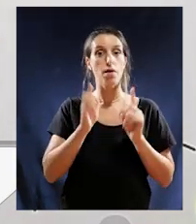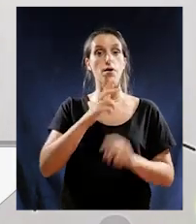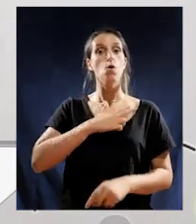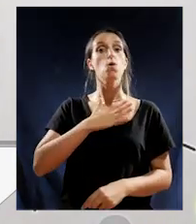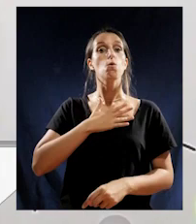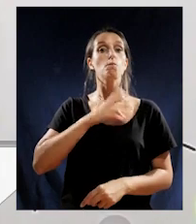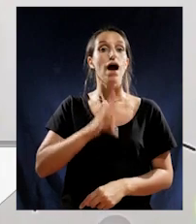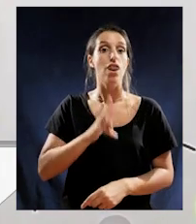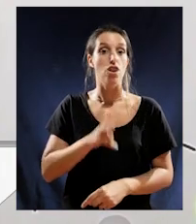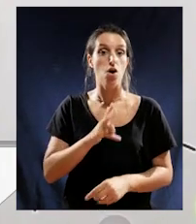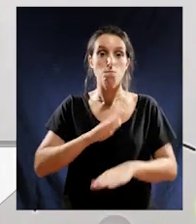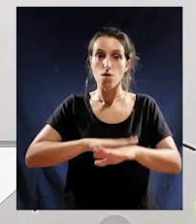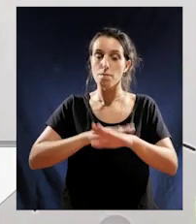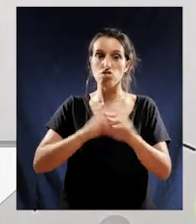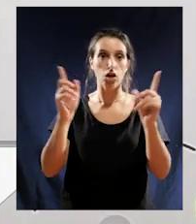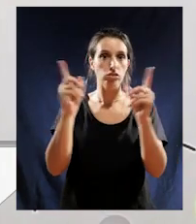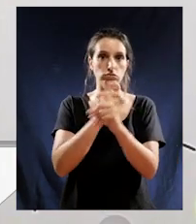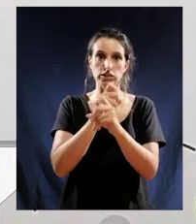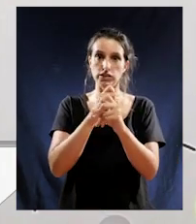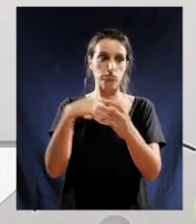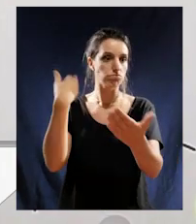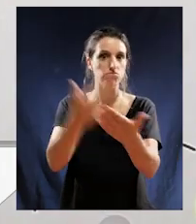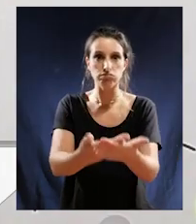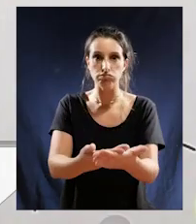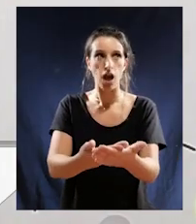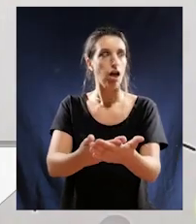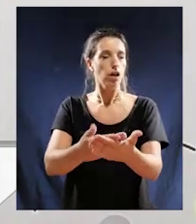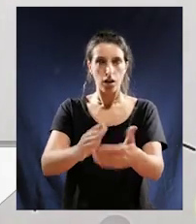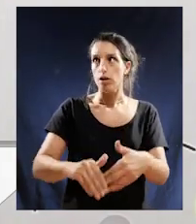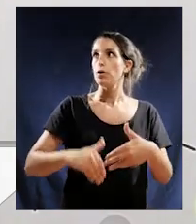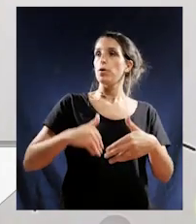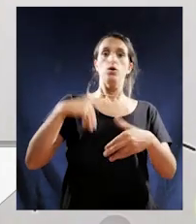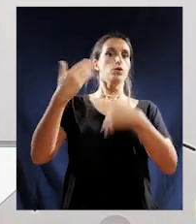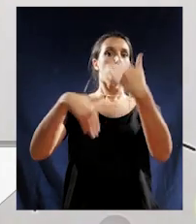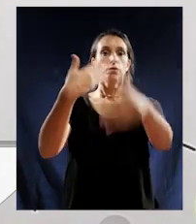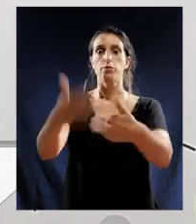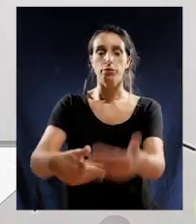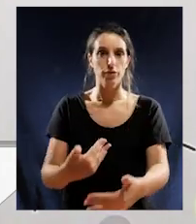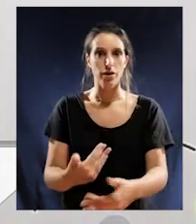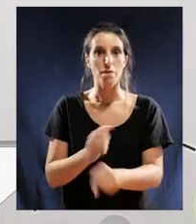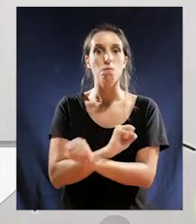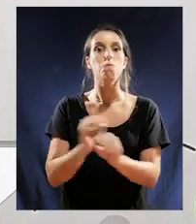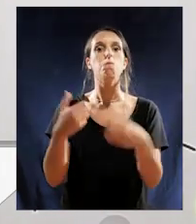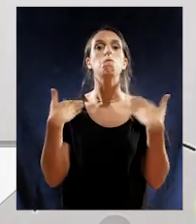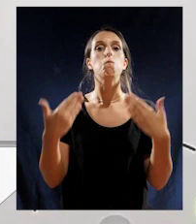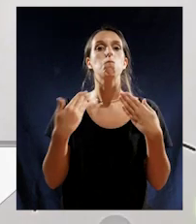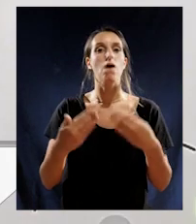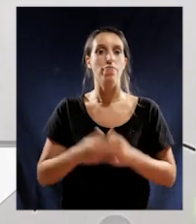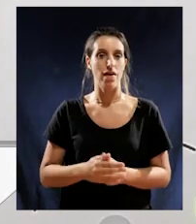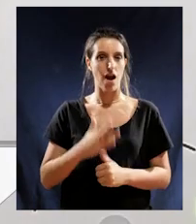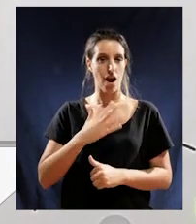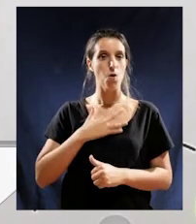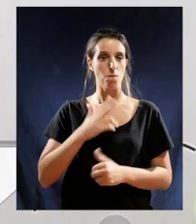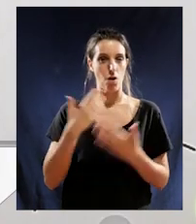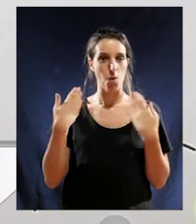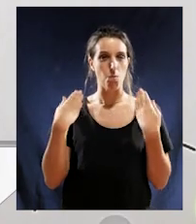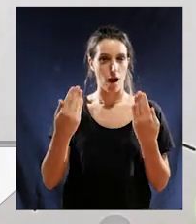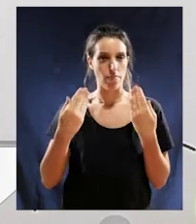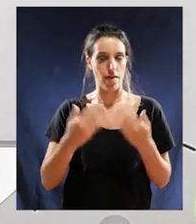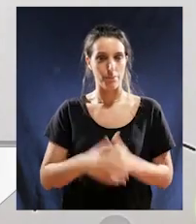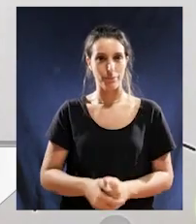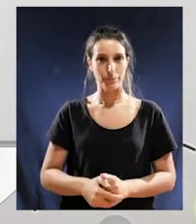Y bueno, y sabemos que los humanos en los momentos más difíciles sacamos adelante unos recursos que ni sospechábamos que